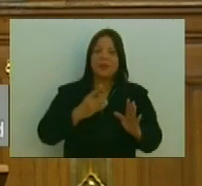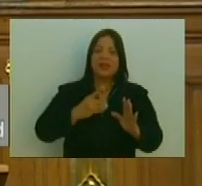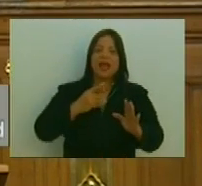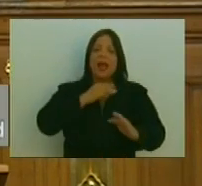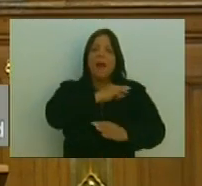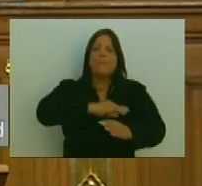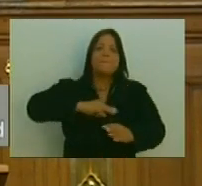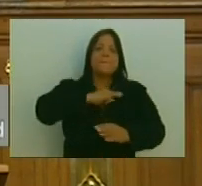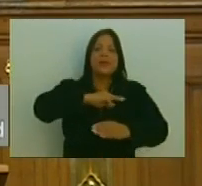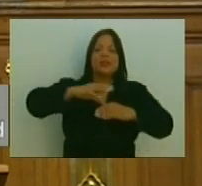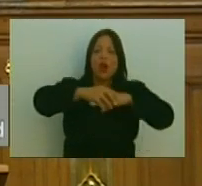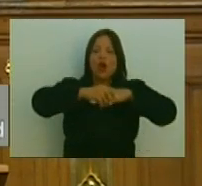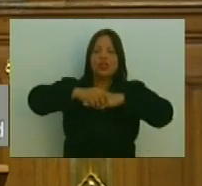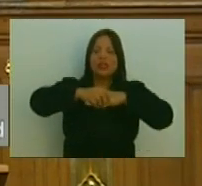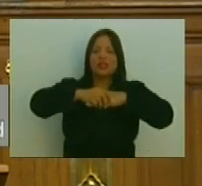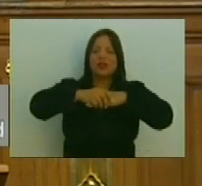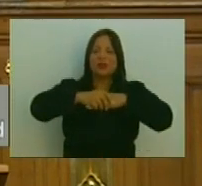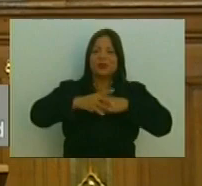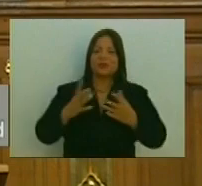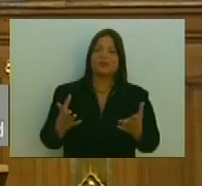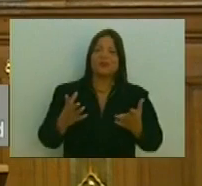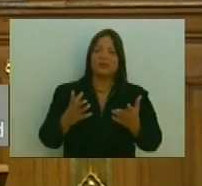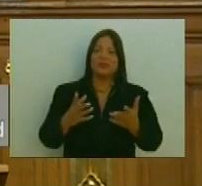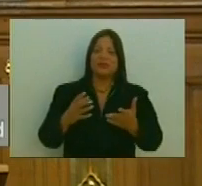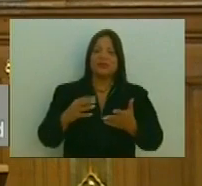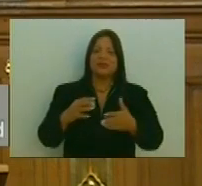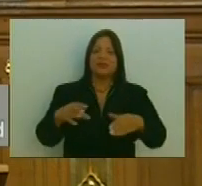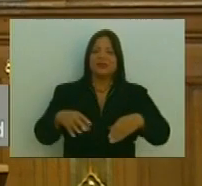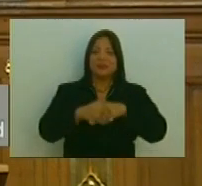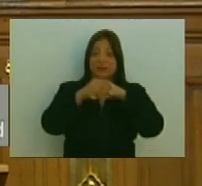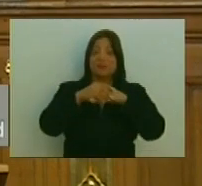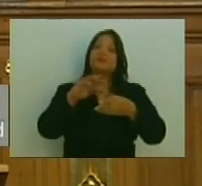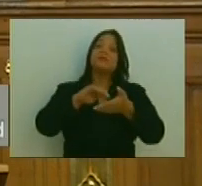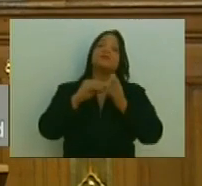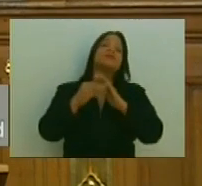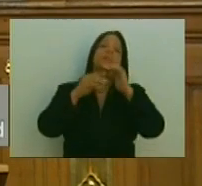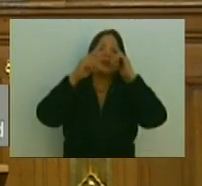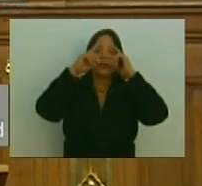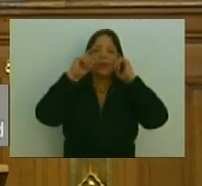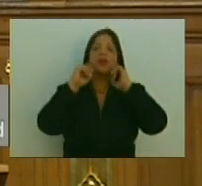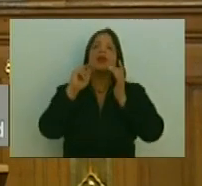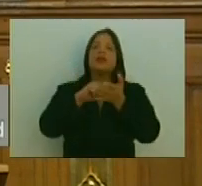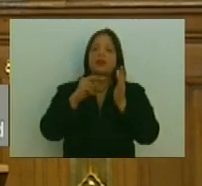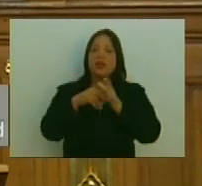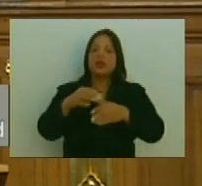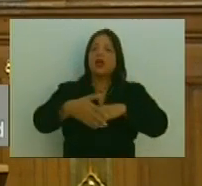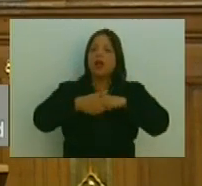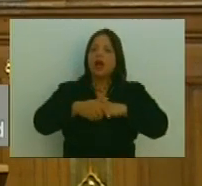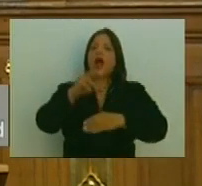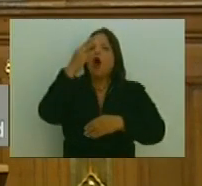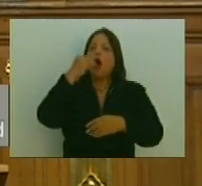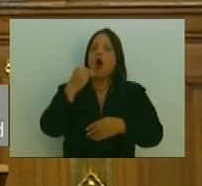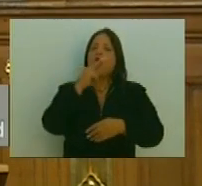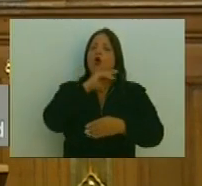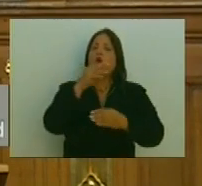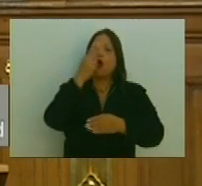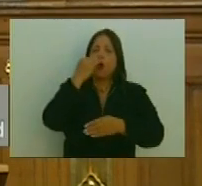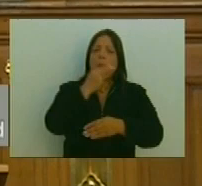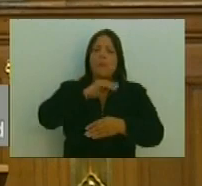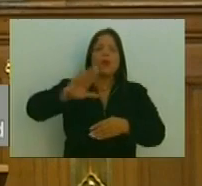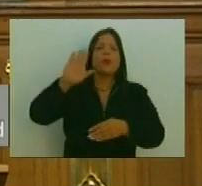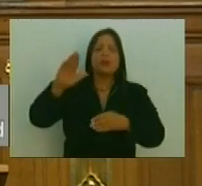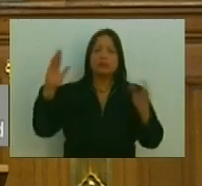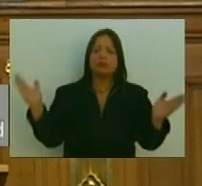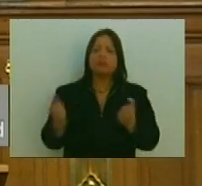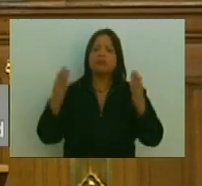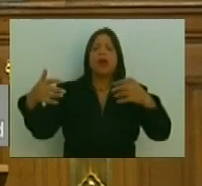es la maravillosa y milagrosa misión Dr. José Gregorio Hernández, que como constituyente nos comprometemos y como presidente de la comisión a dar